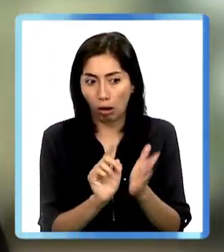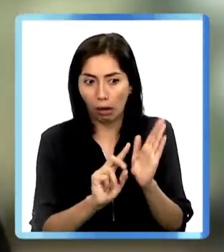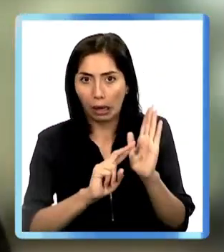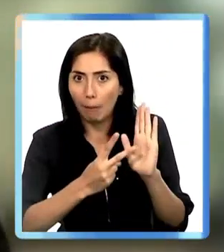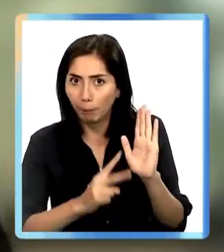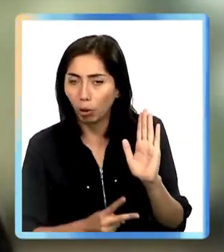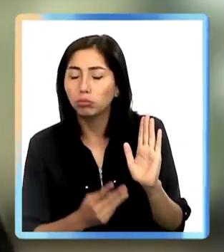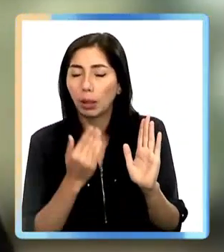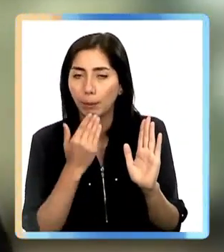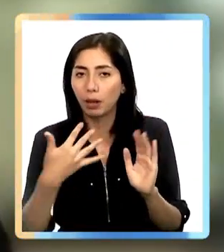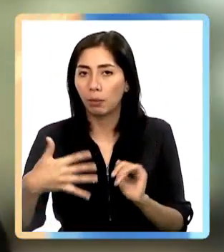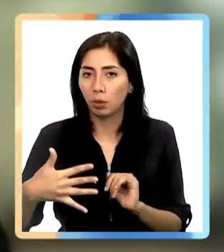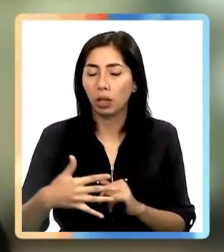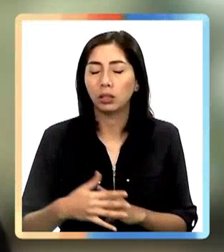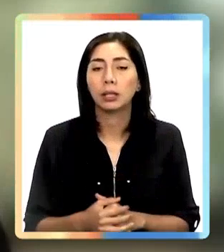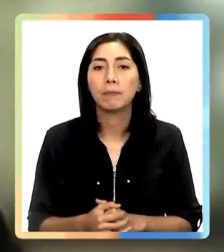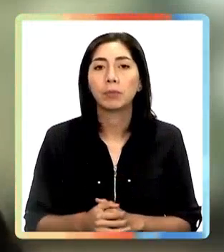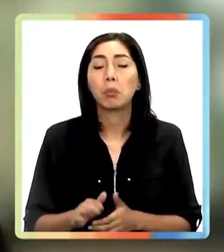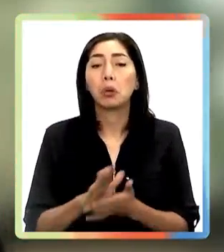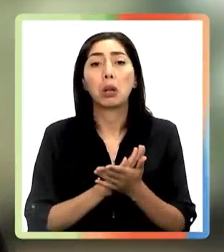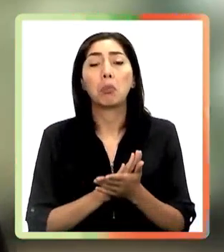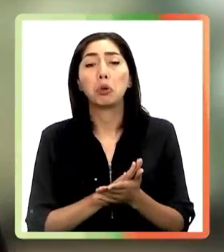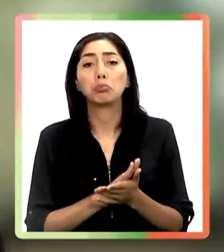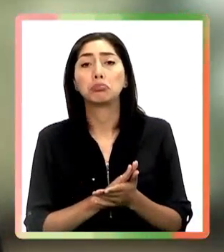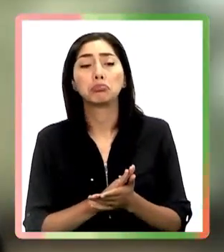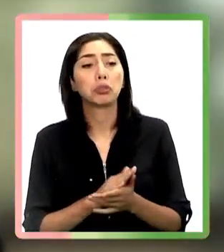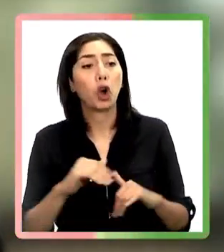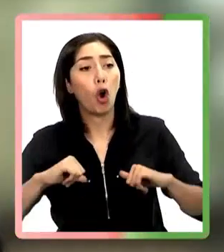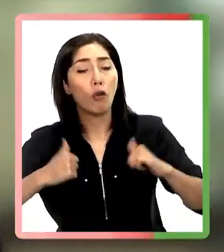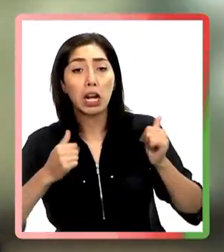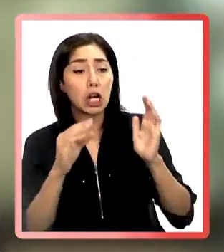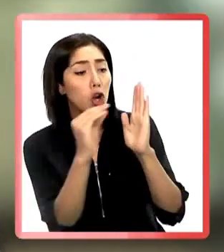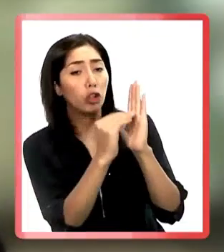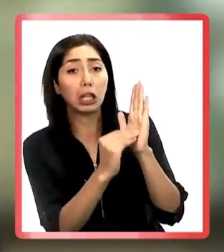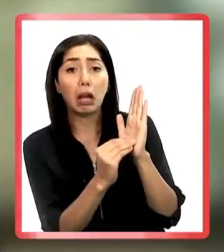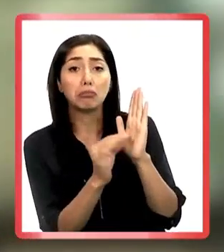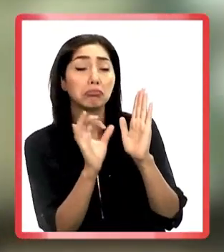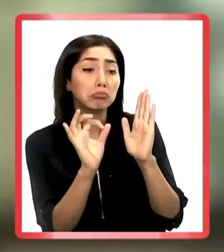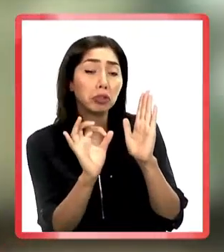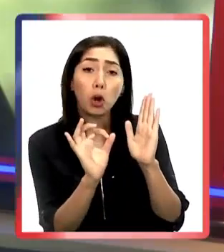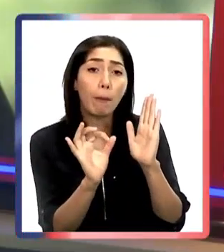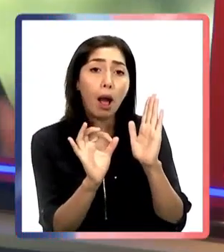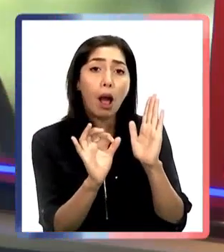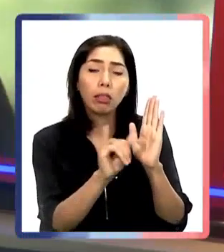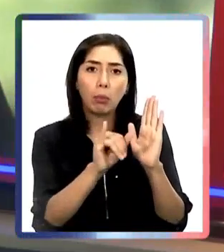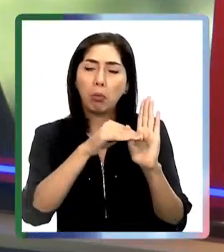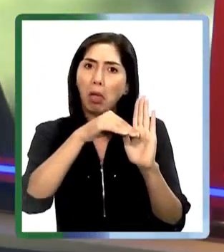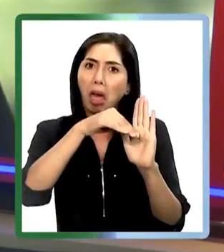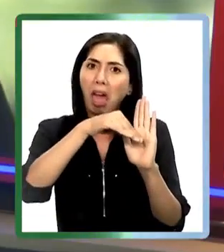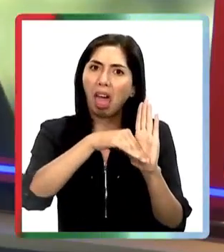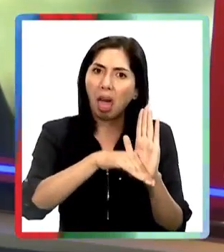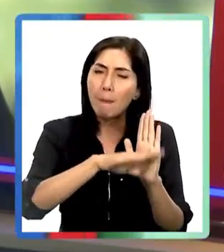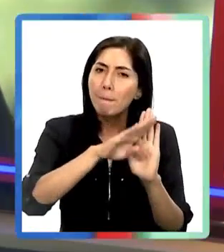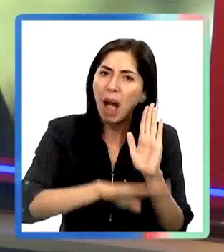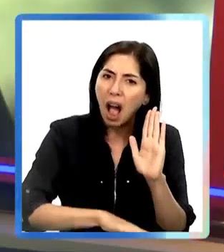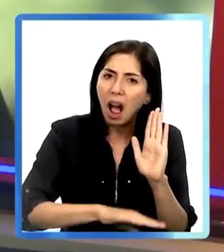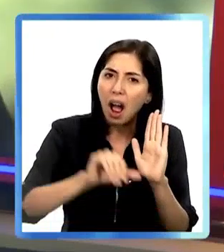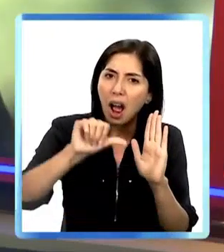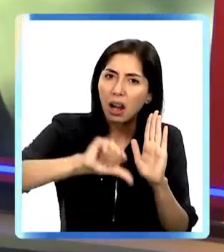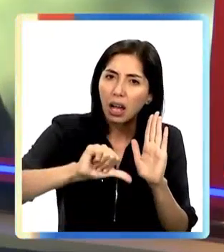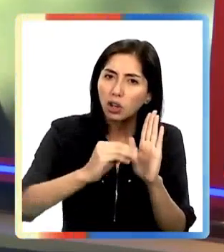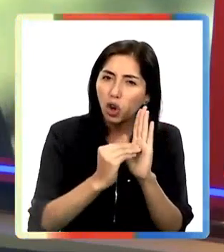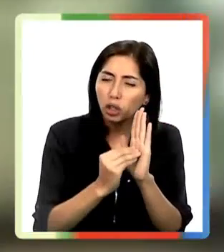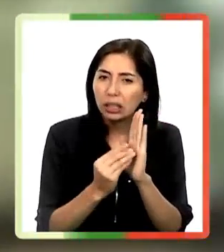también. ¿Ah? Niños que tenían un rendimiento adecuado y que de pronto disminuyen de manera importante su